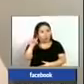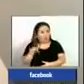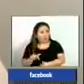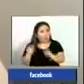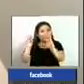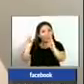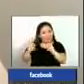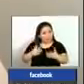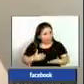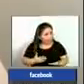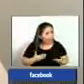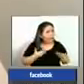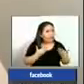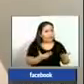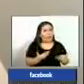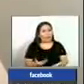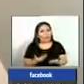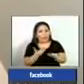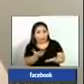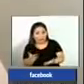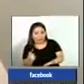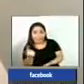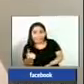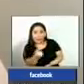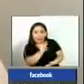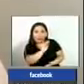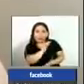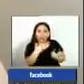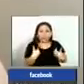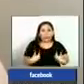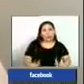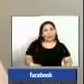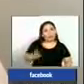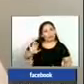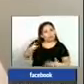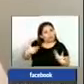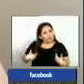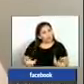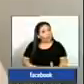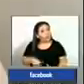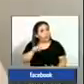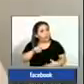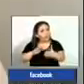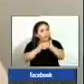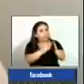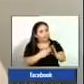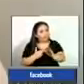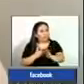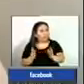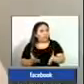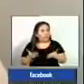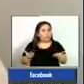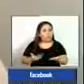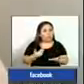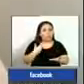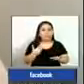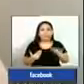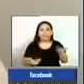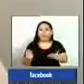para ayudar a mejorar el sistema inmunológico de los pobladores de su localidad, decidió repartir